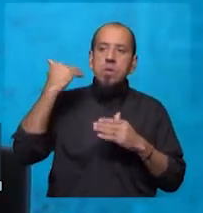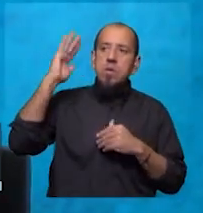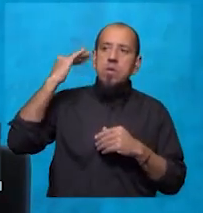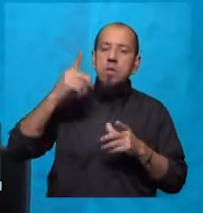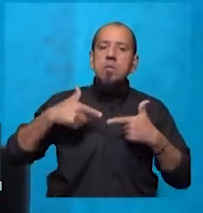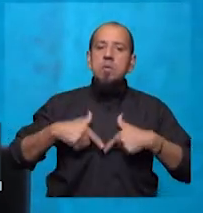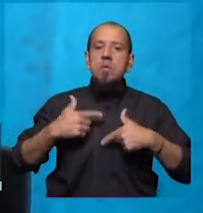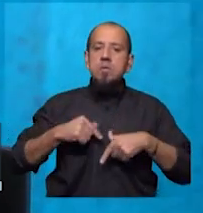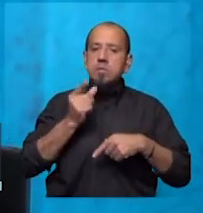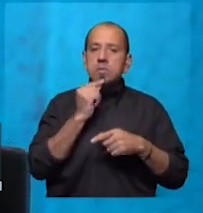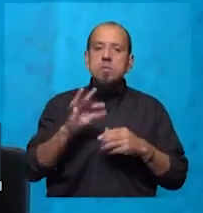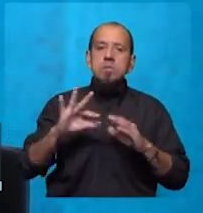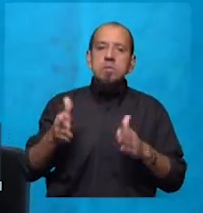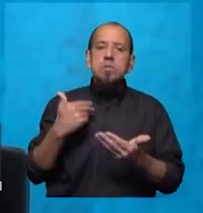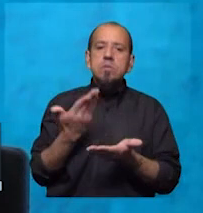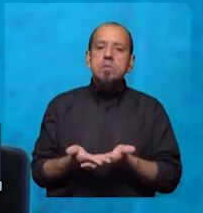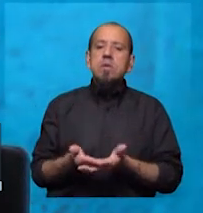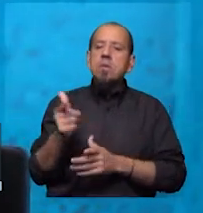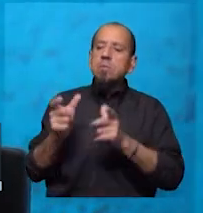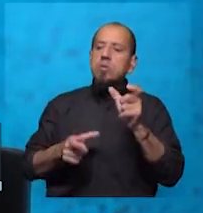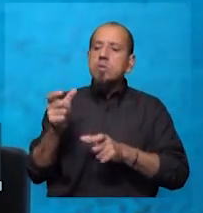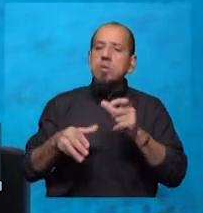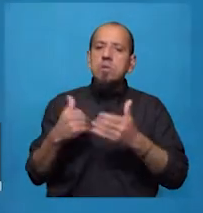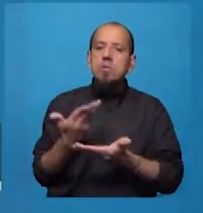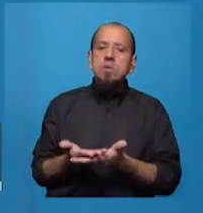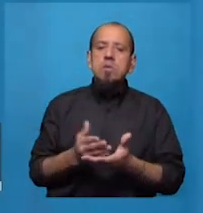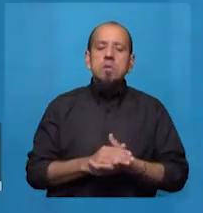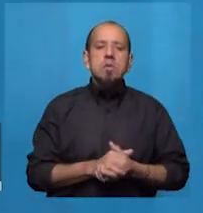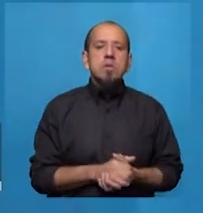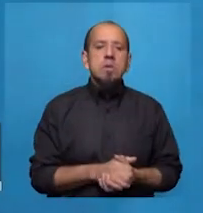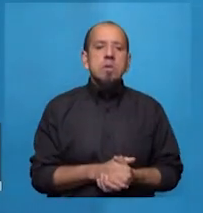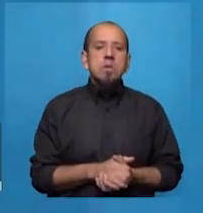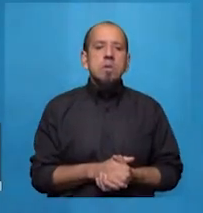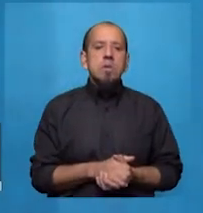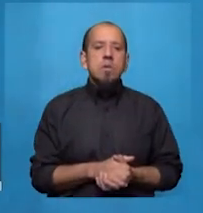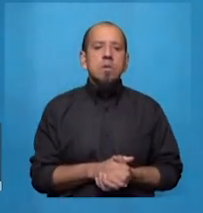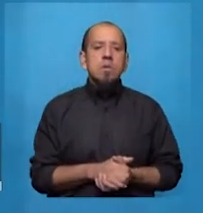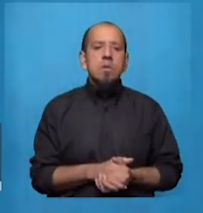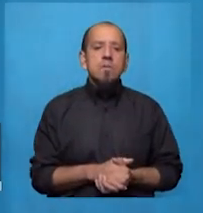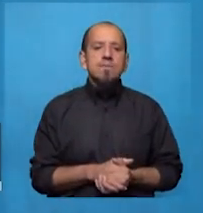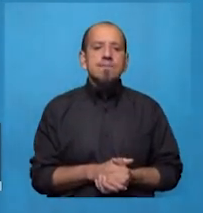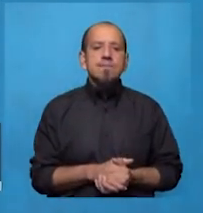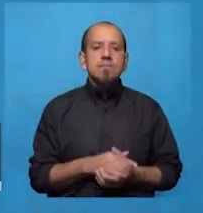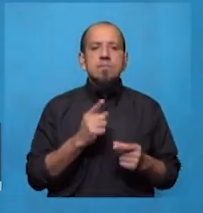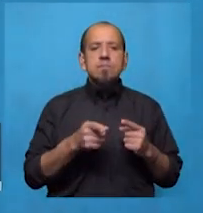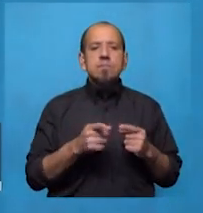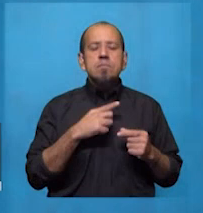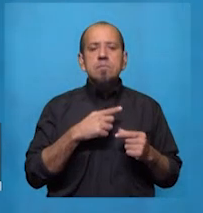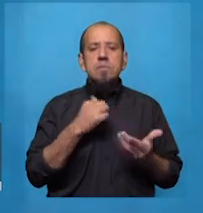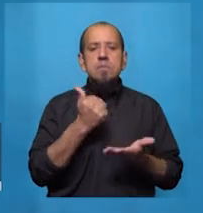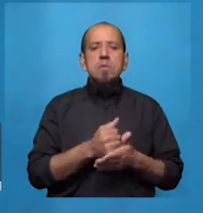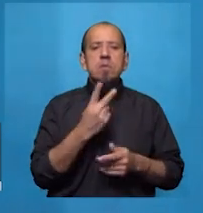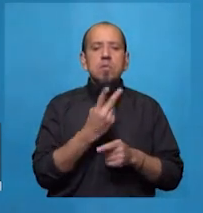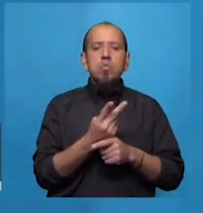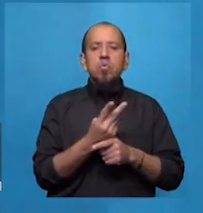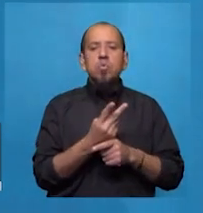Ministerio del interior qué es lo que planteaban concretamente los vecinos en esas instancias Bueno a mí en estos últimos días me ha tocado participar en